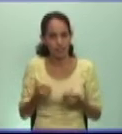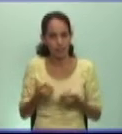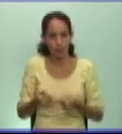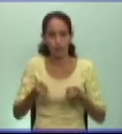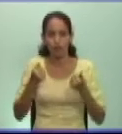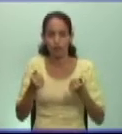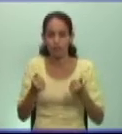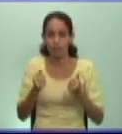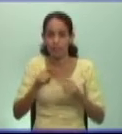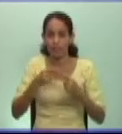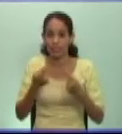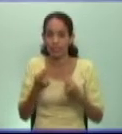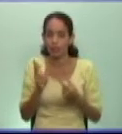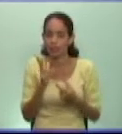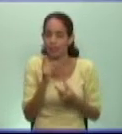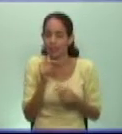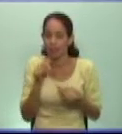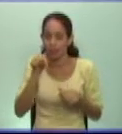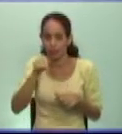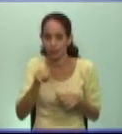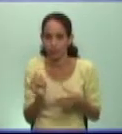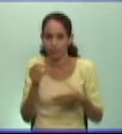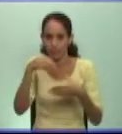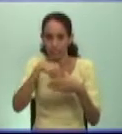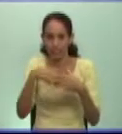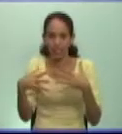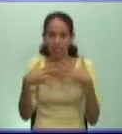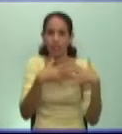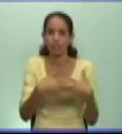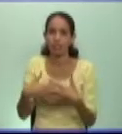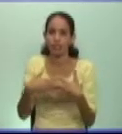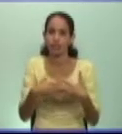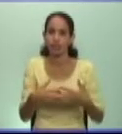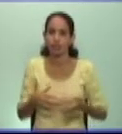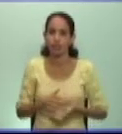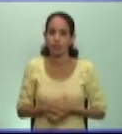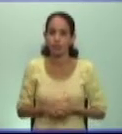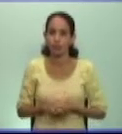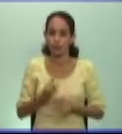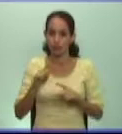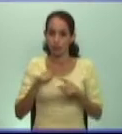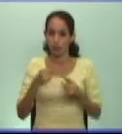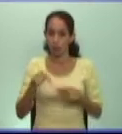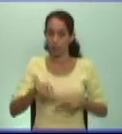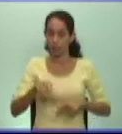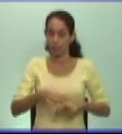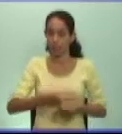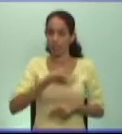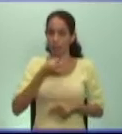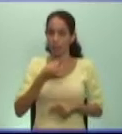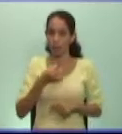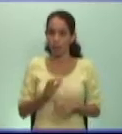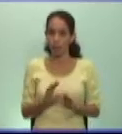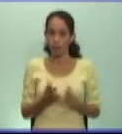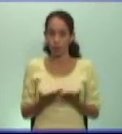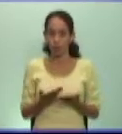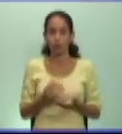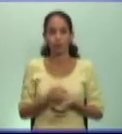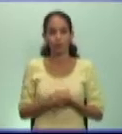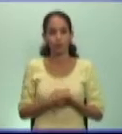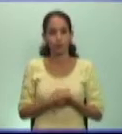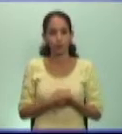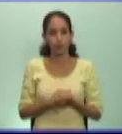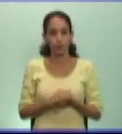vida interna de los Estados Unidos. Y esto es muy importante y por eso en este esquema nosotros habíamos trabajado con esta